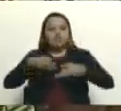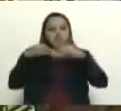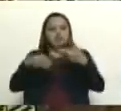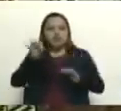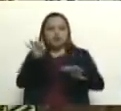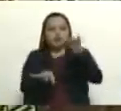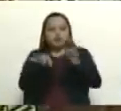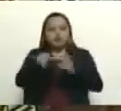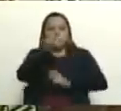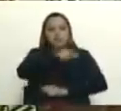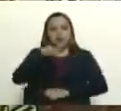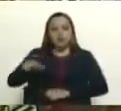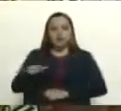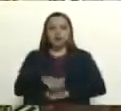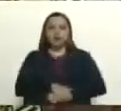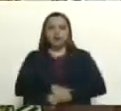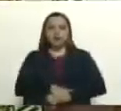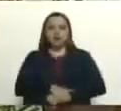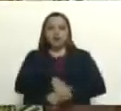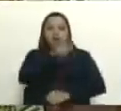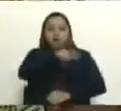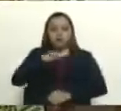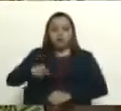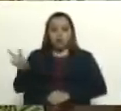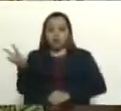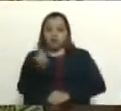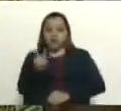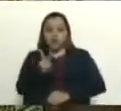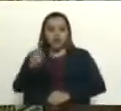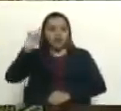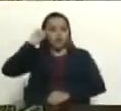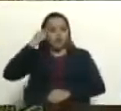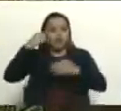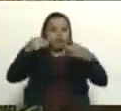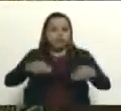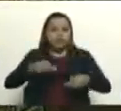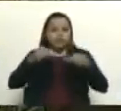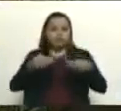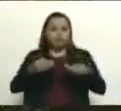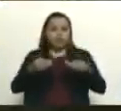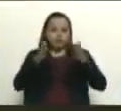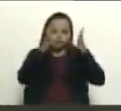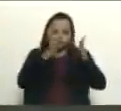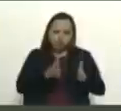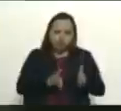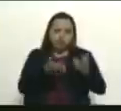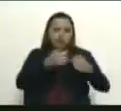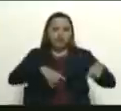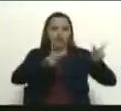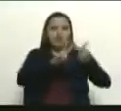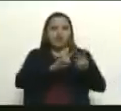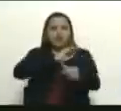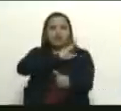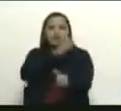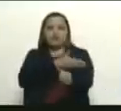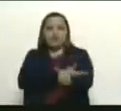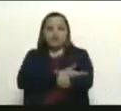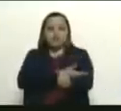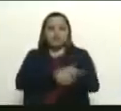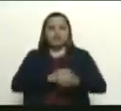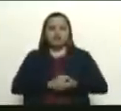justas del pueblo. Las y los venezolanos la recordarán por su integridad y por su fuerza